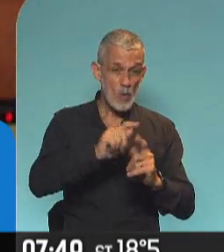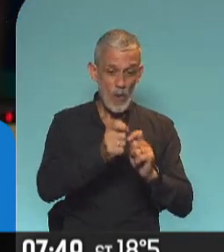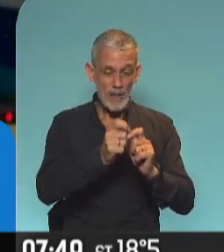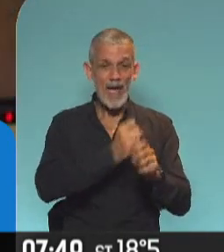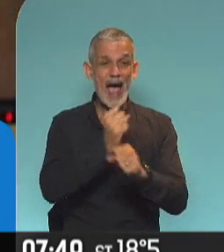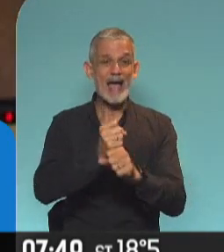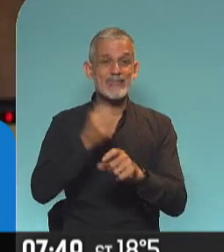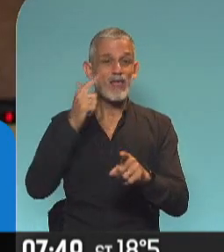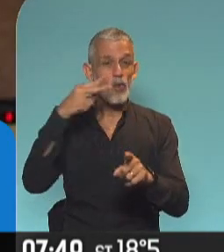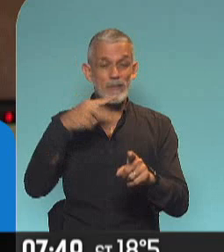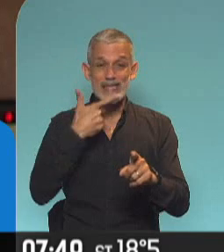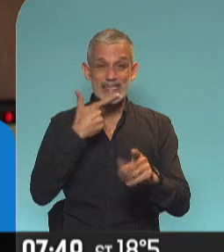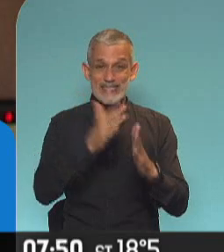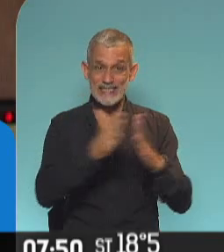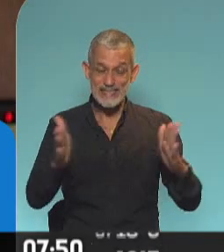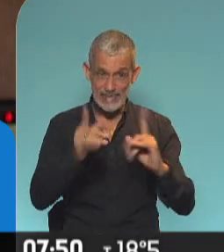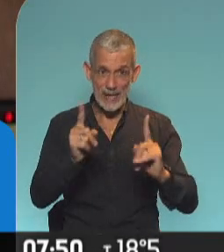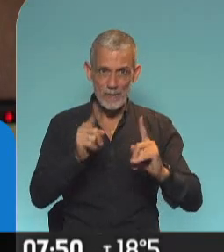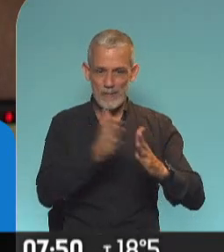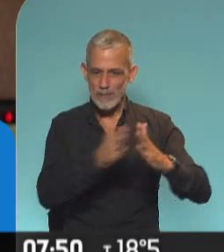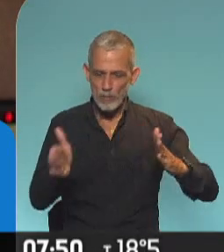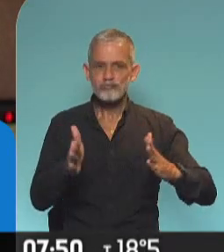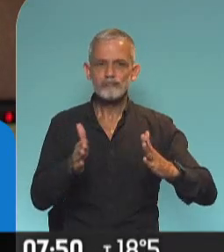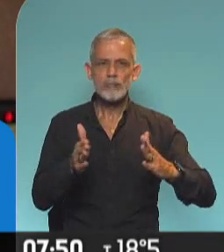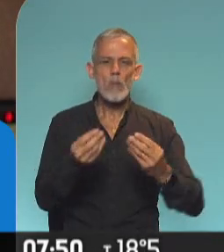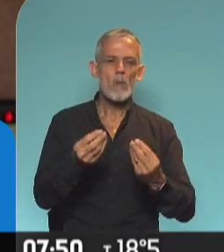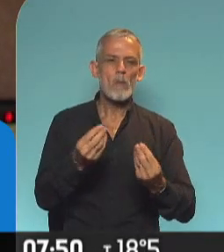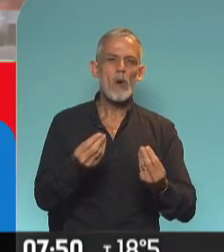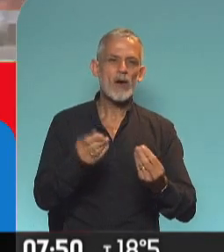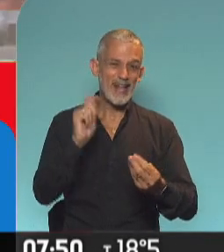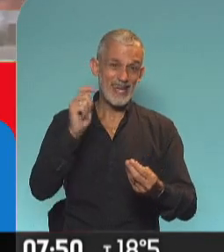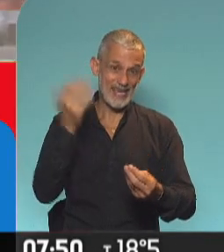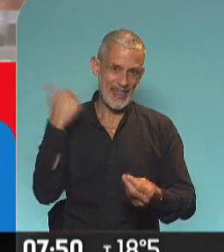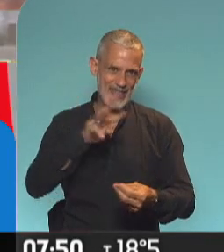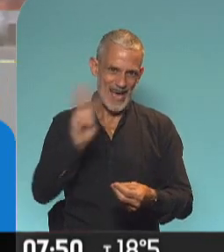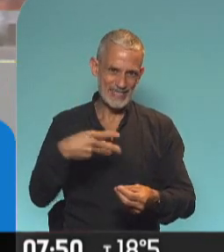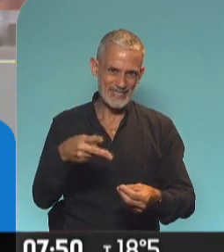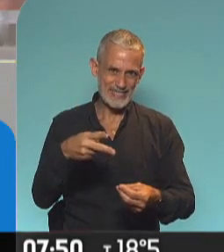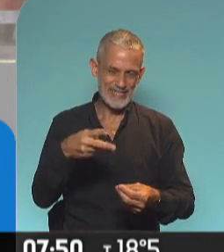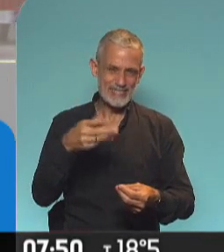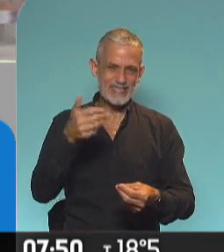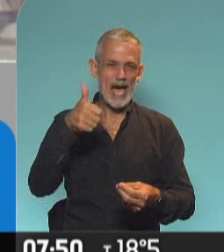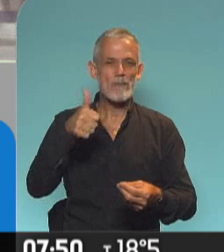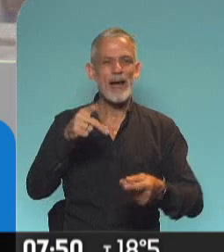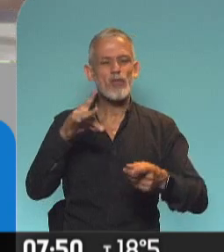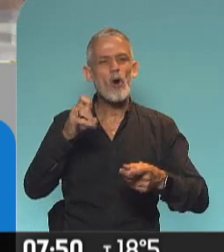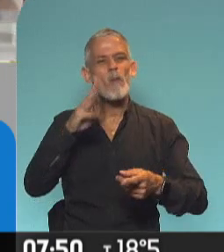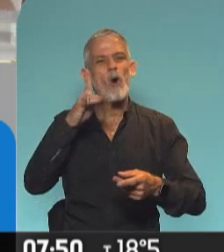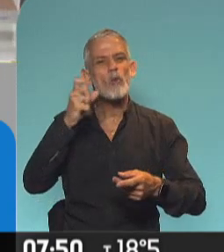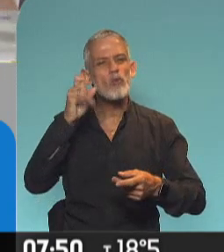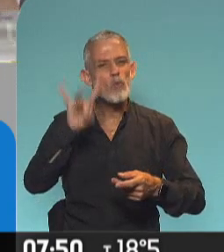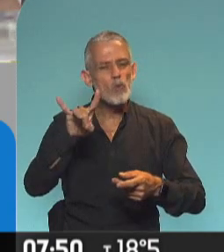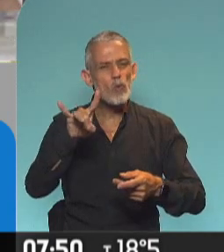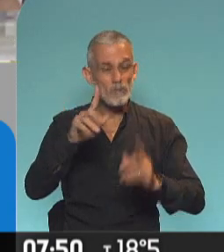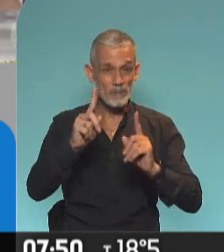hasta el 2017, entonces rigió esta fórmula por quien estaba en ANSES en ese momento, Amado Boudou, fue el mentor